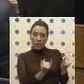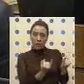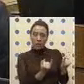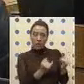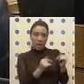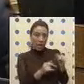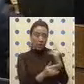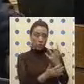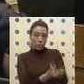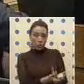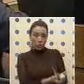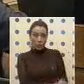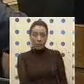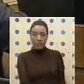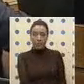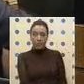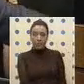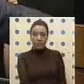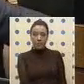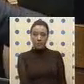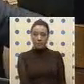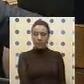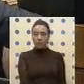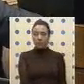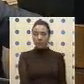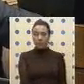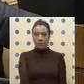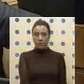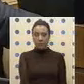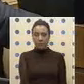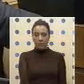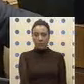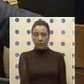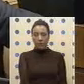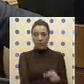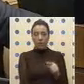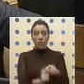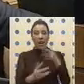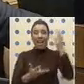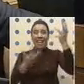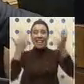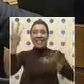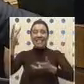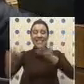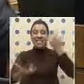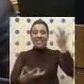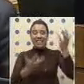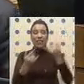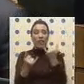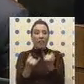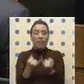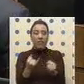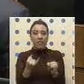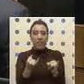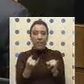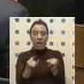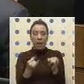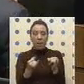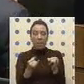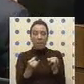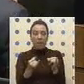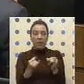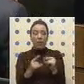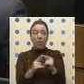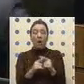hecho tuvo. Y que, repito, fue un incendio que en definitiva marcó